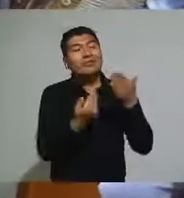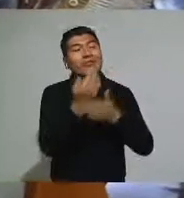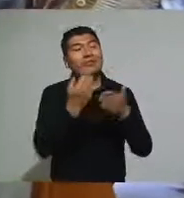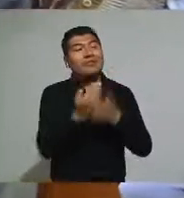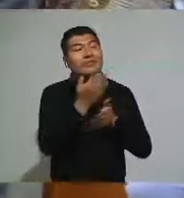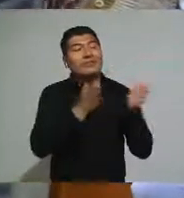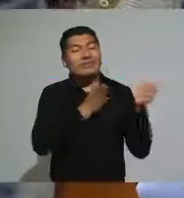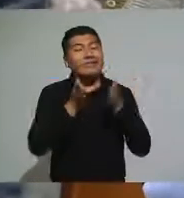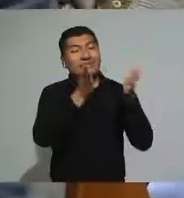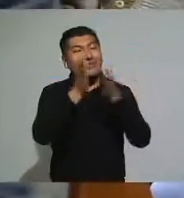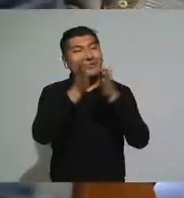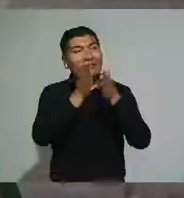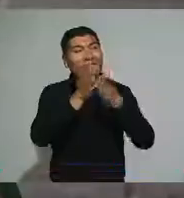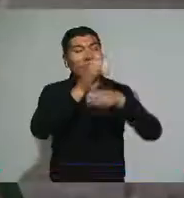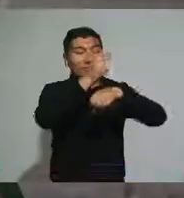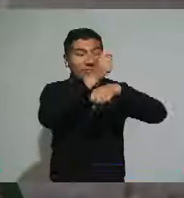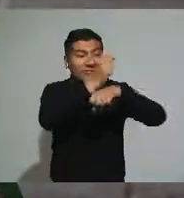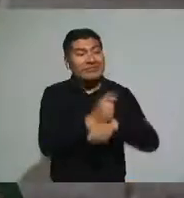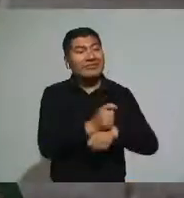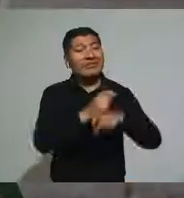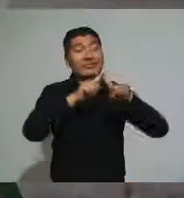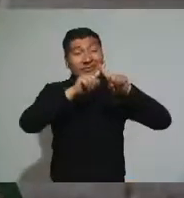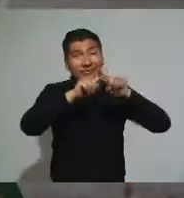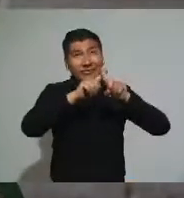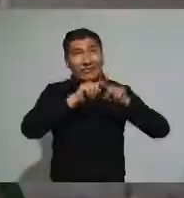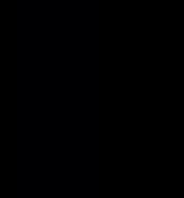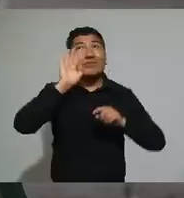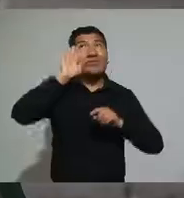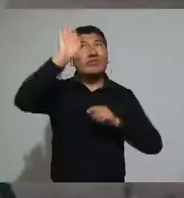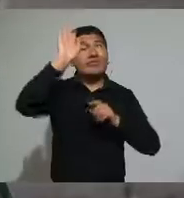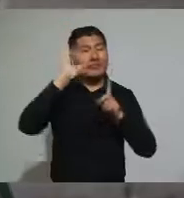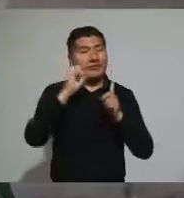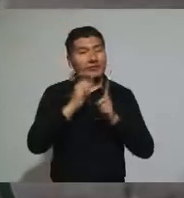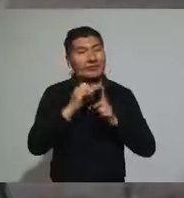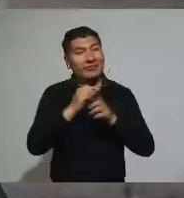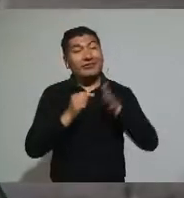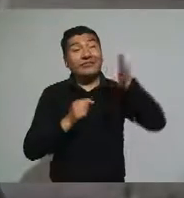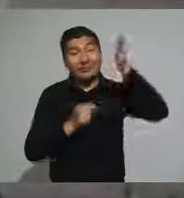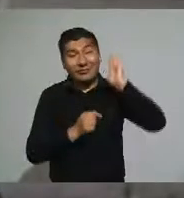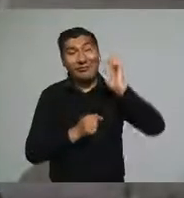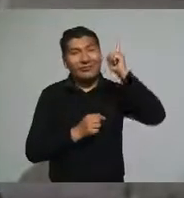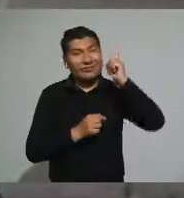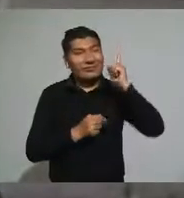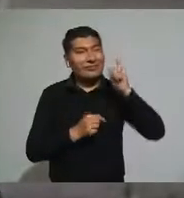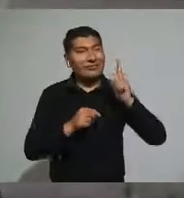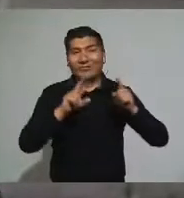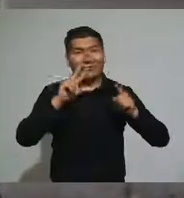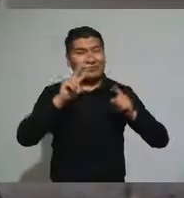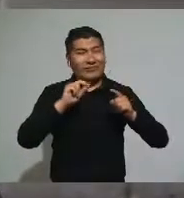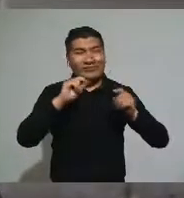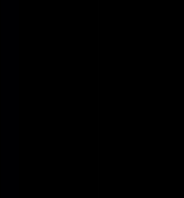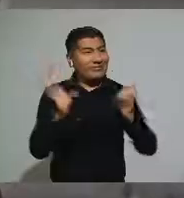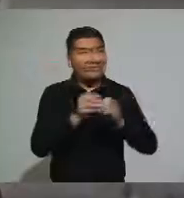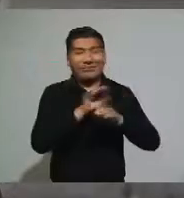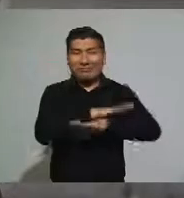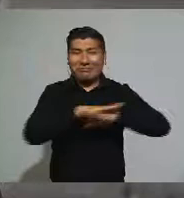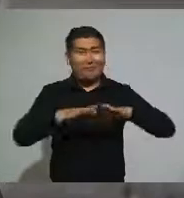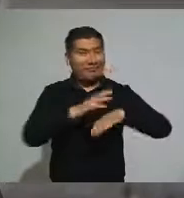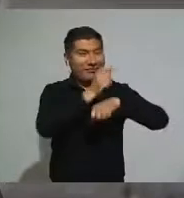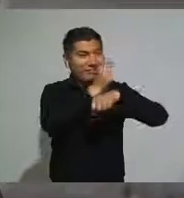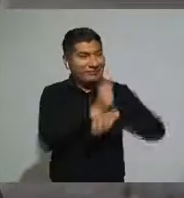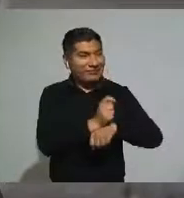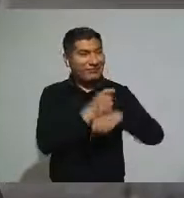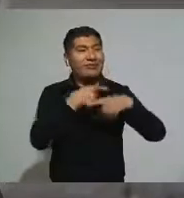camino. El templo depende de la palabra de Dios. Ya no tenemos más templo,